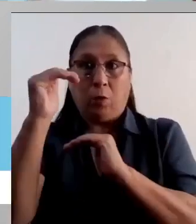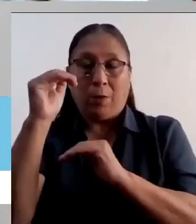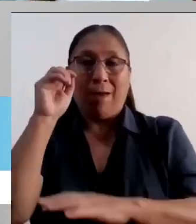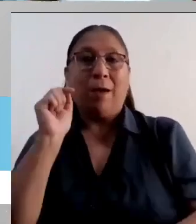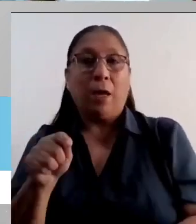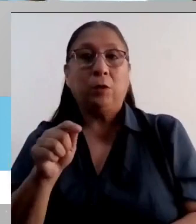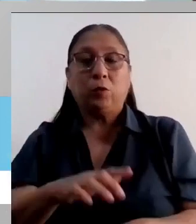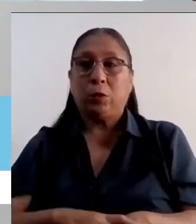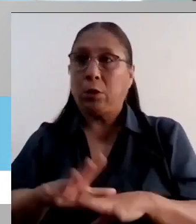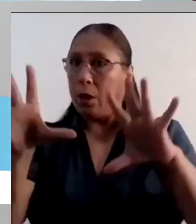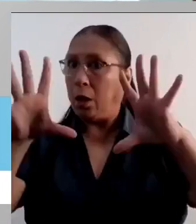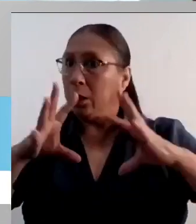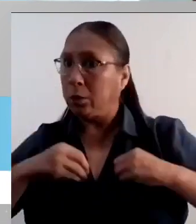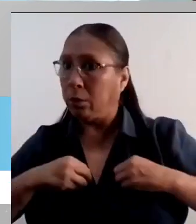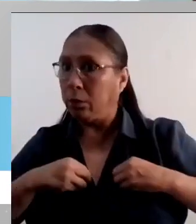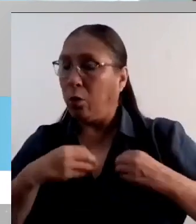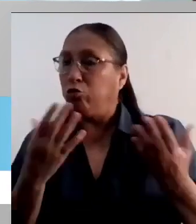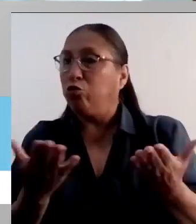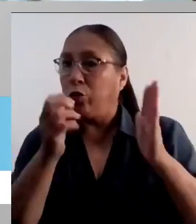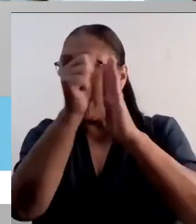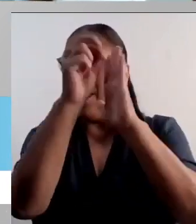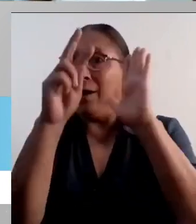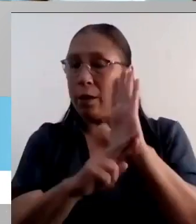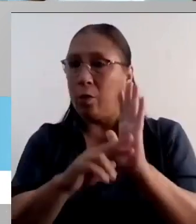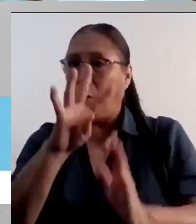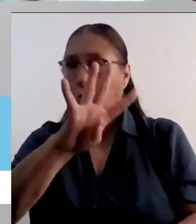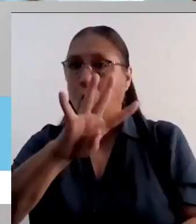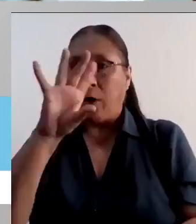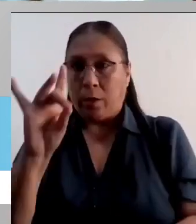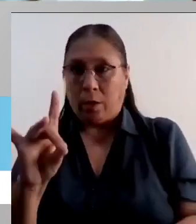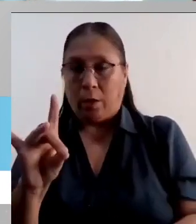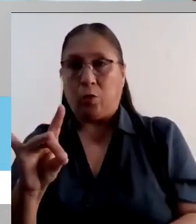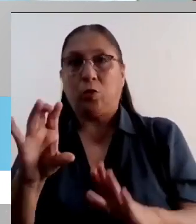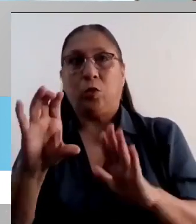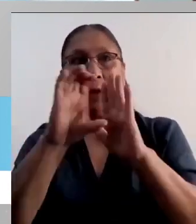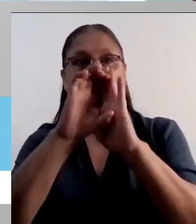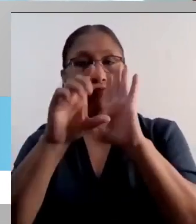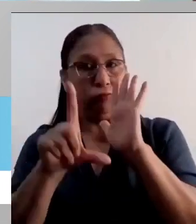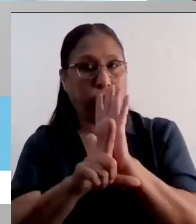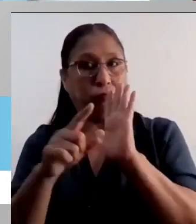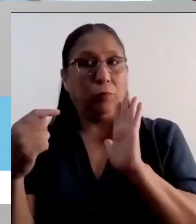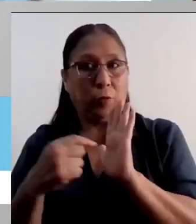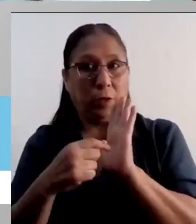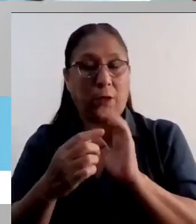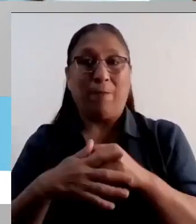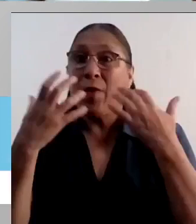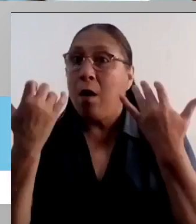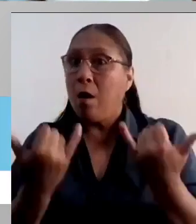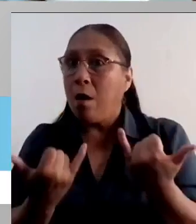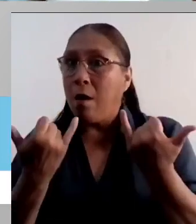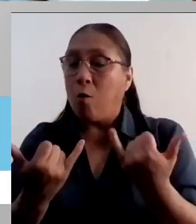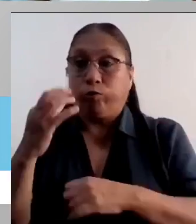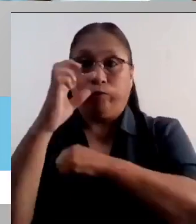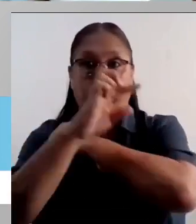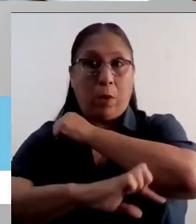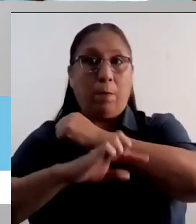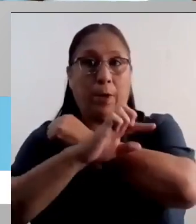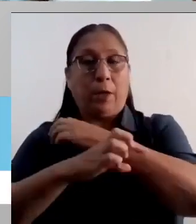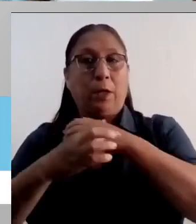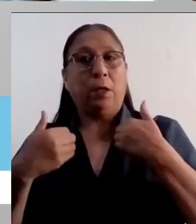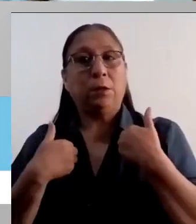está reconocido en el artículo 48 de la Constitución. Actualmente en nuestro país